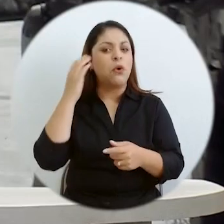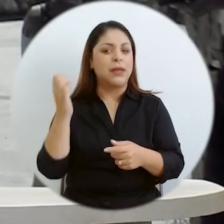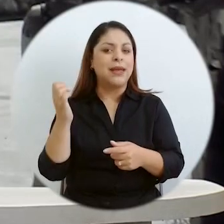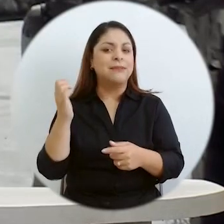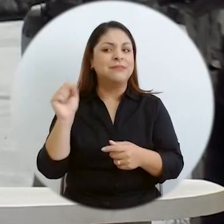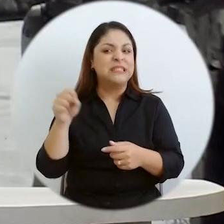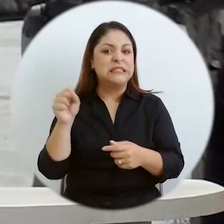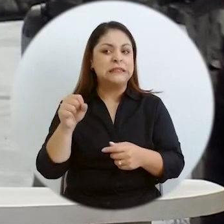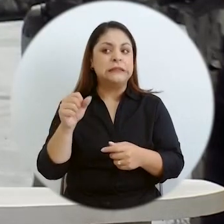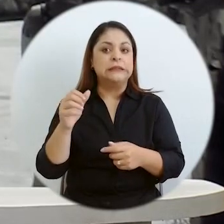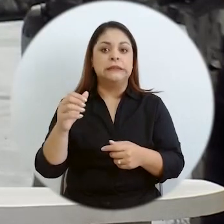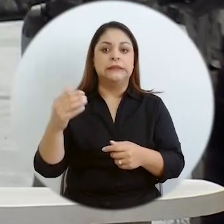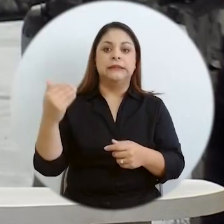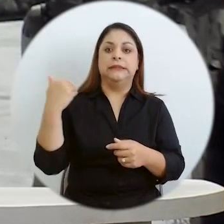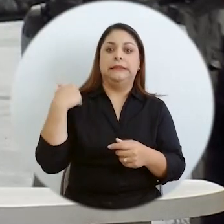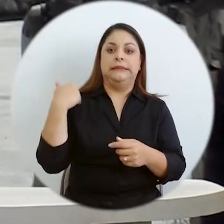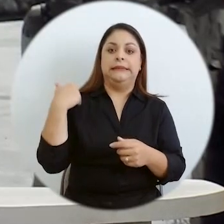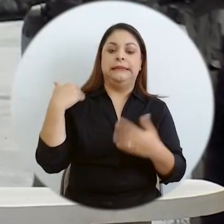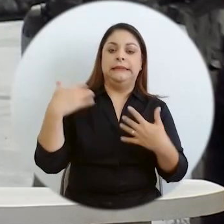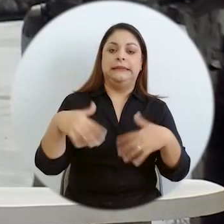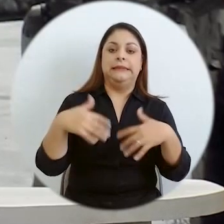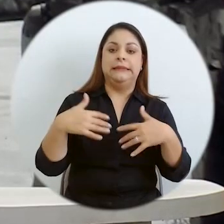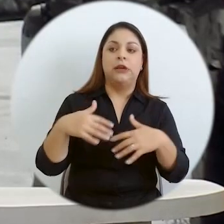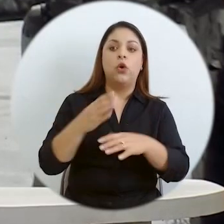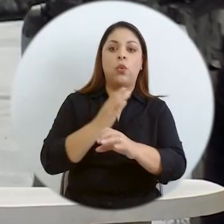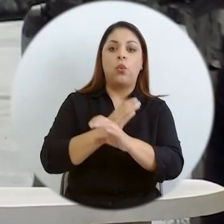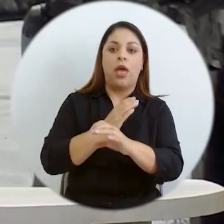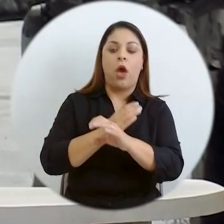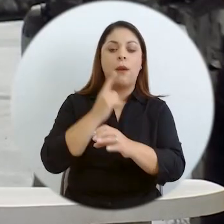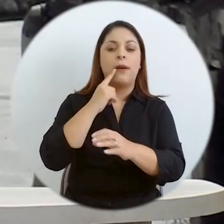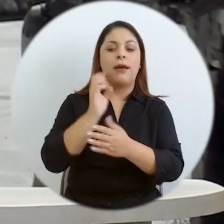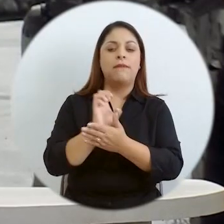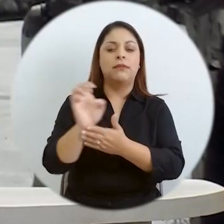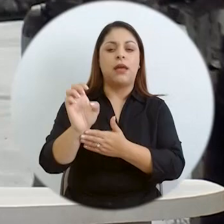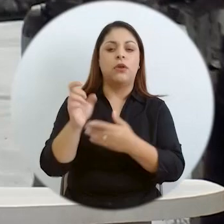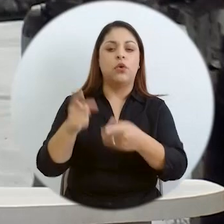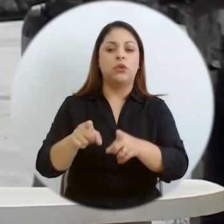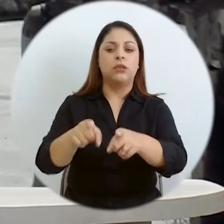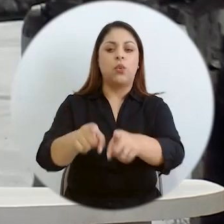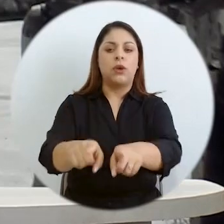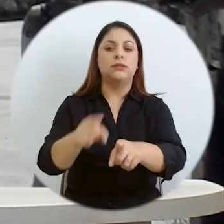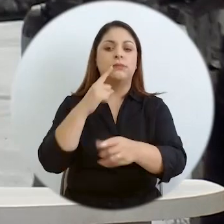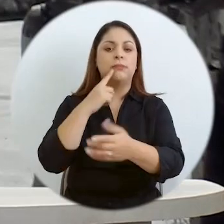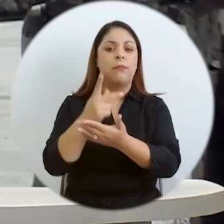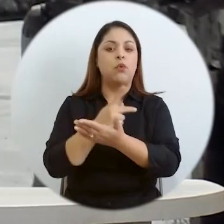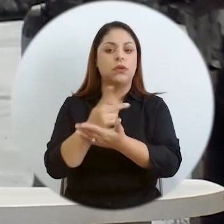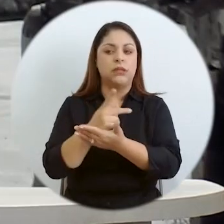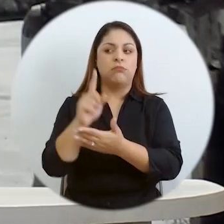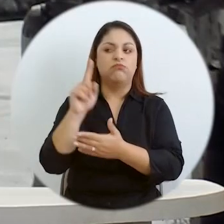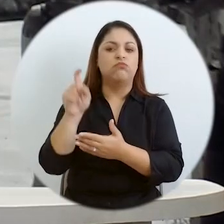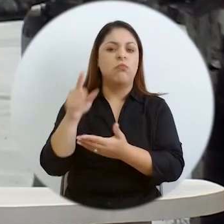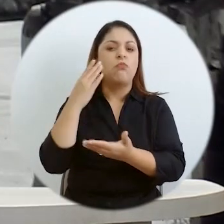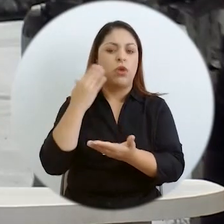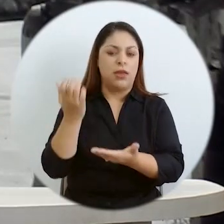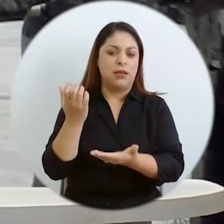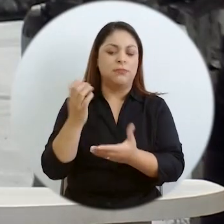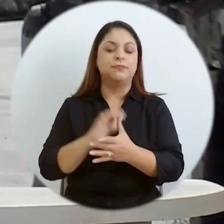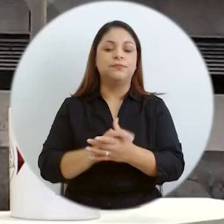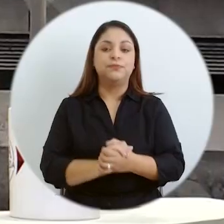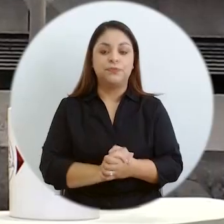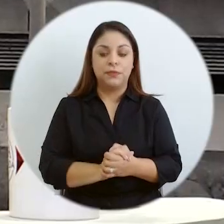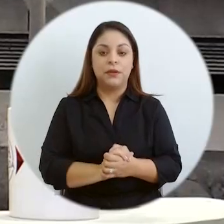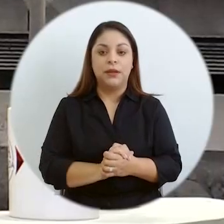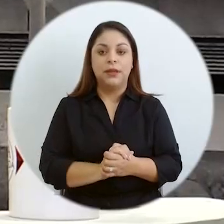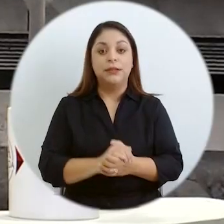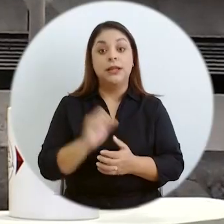hacer un llamado de atención a tiempo para evitar consecuencias mayores para la provincia? Bueno, sí, como lo